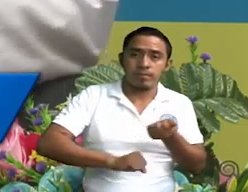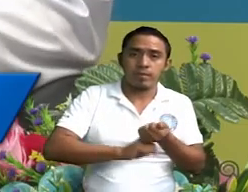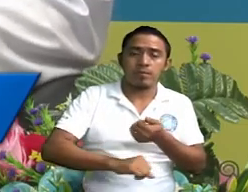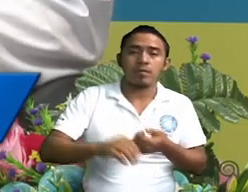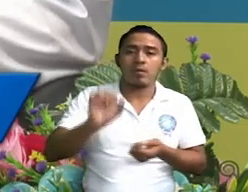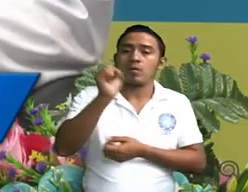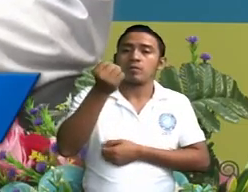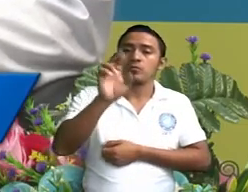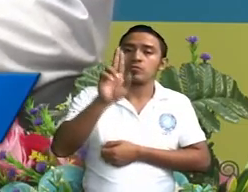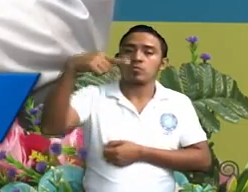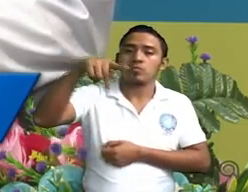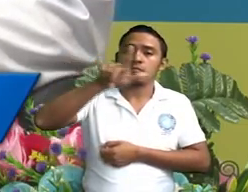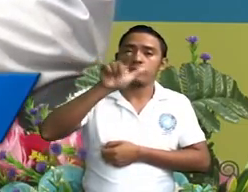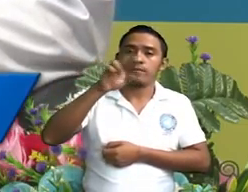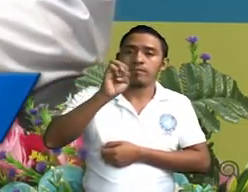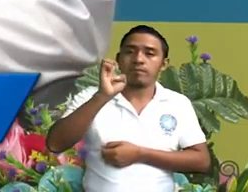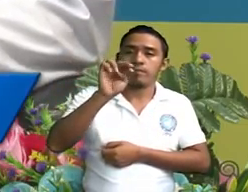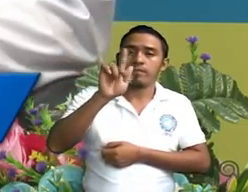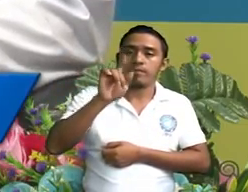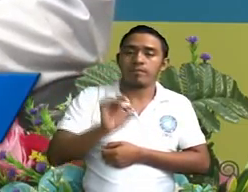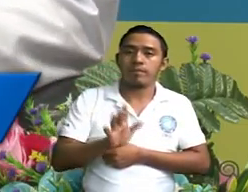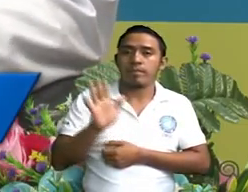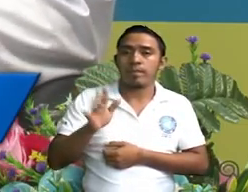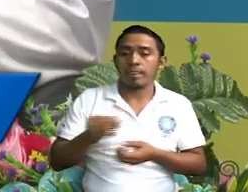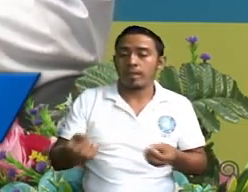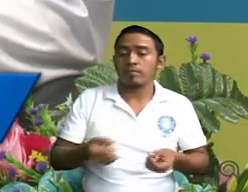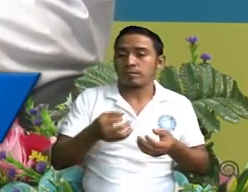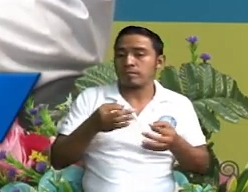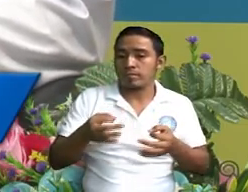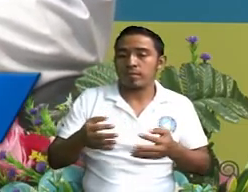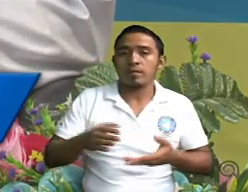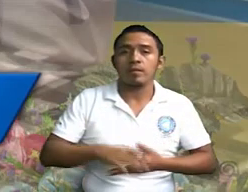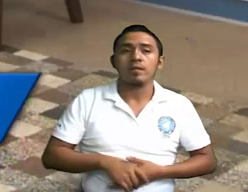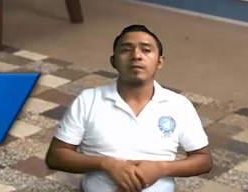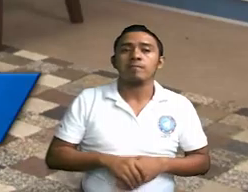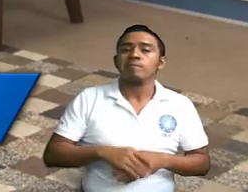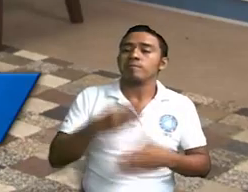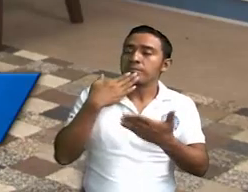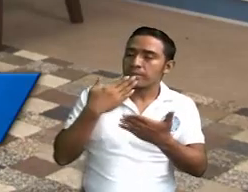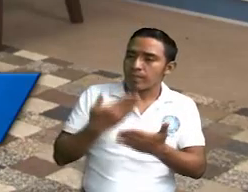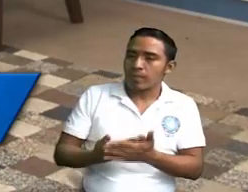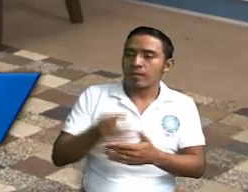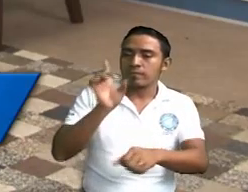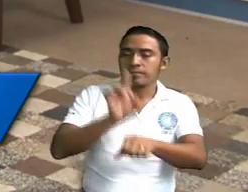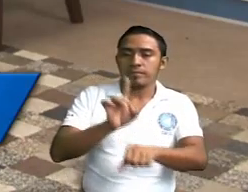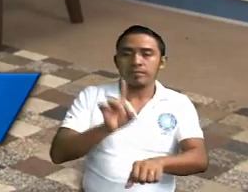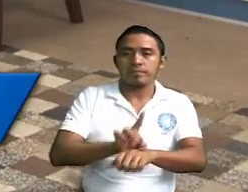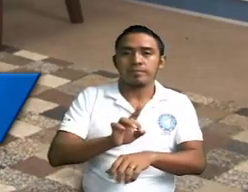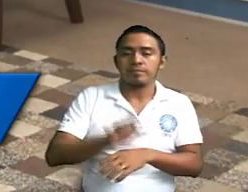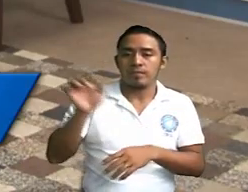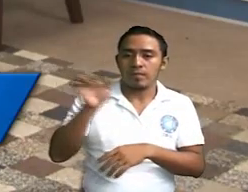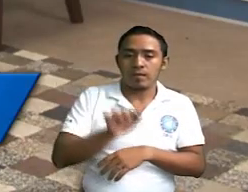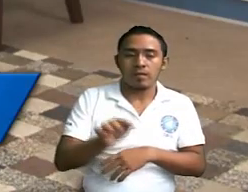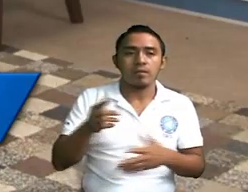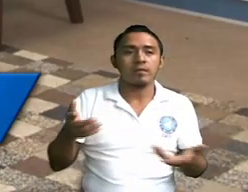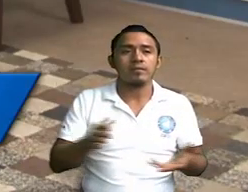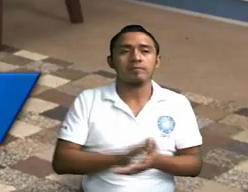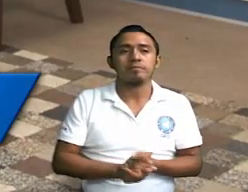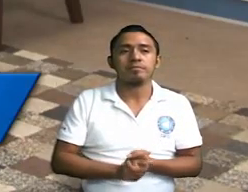para buscar como que ellos tengan un poco más de biodisponibilidad. Ok, doctor, le agradecemos por su compañía,